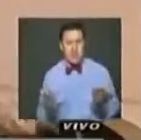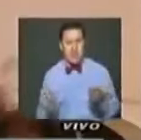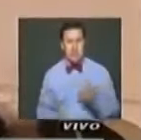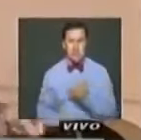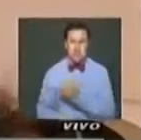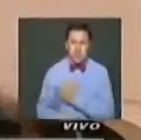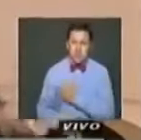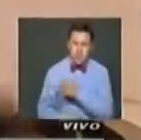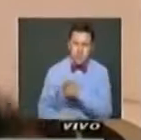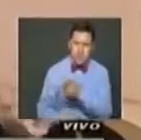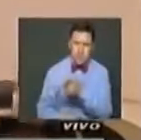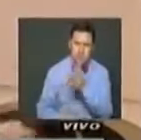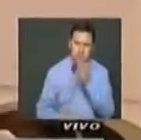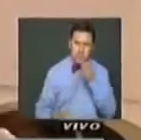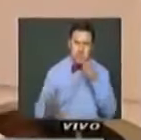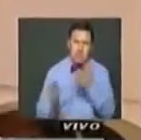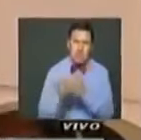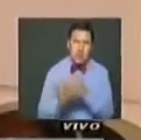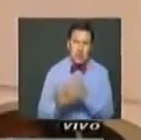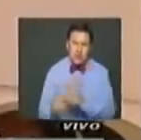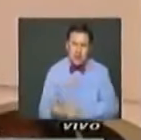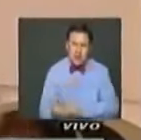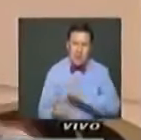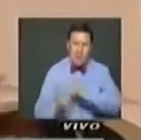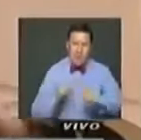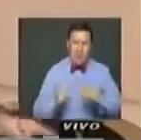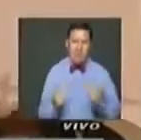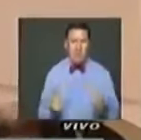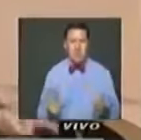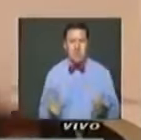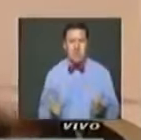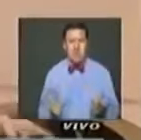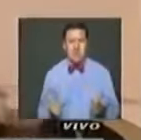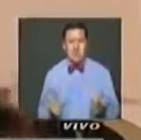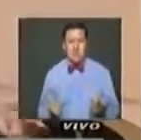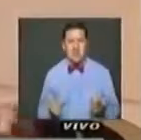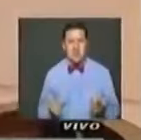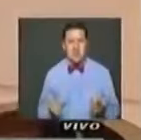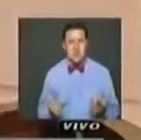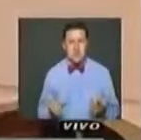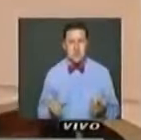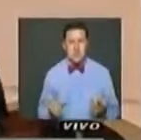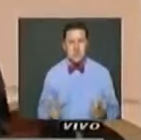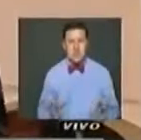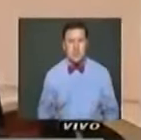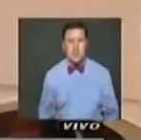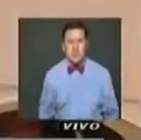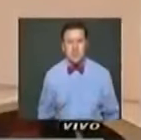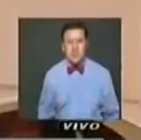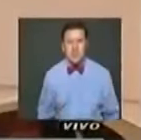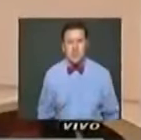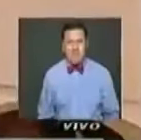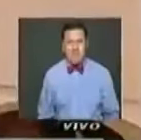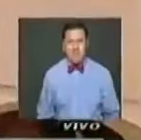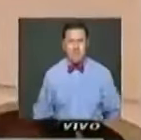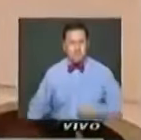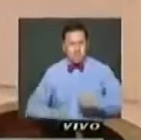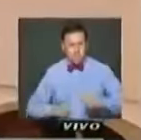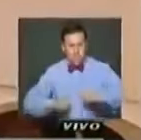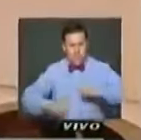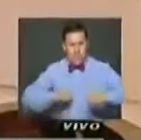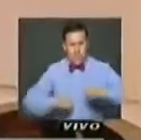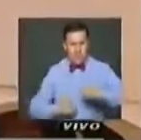Uribe con su carácter, con su criterio, con su condición de estadista, con su